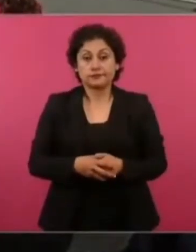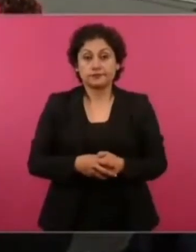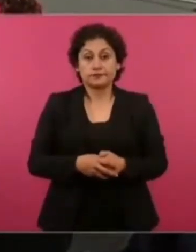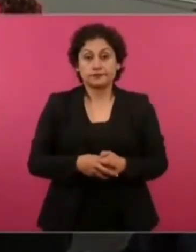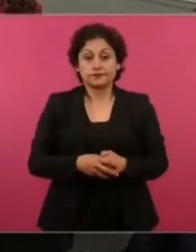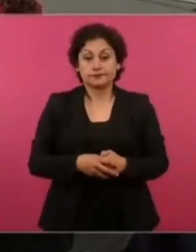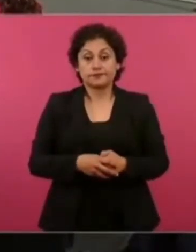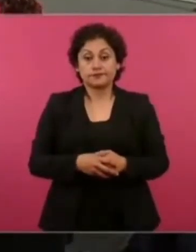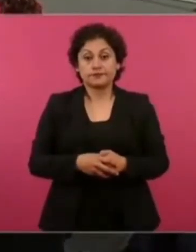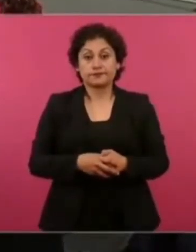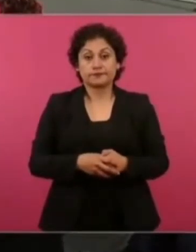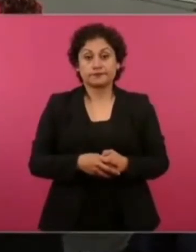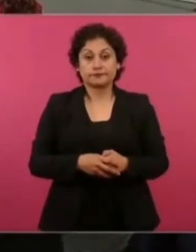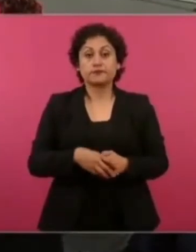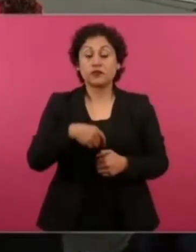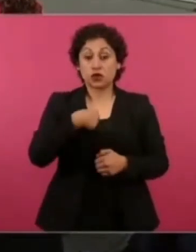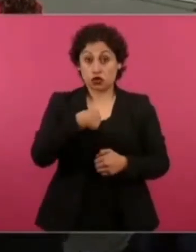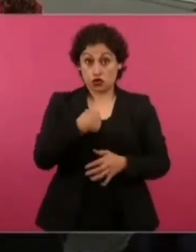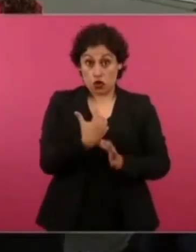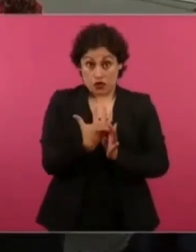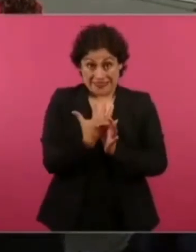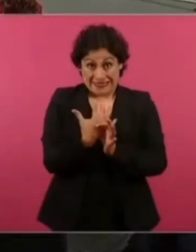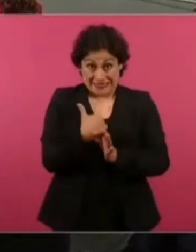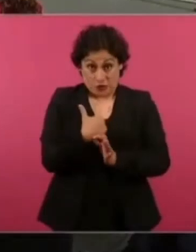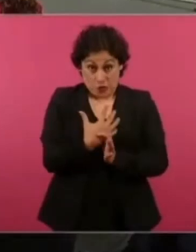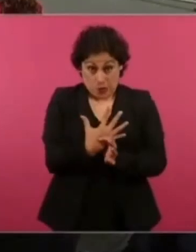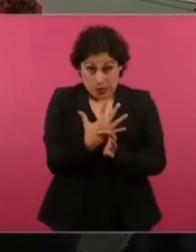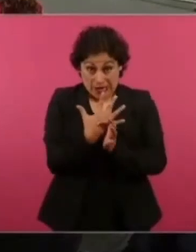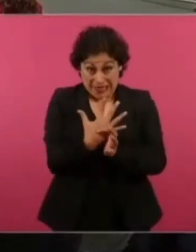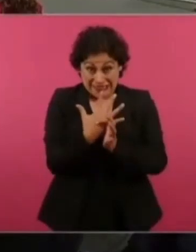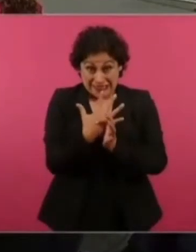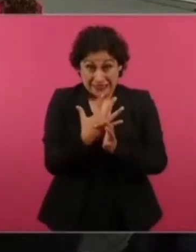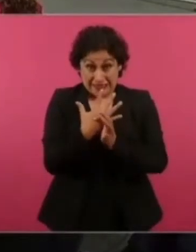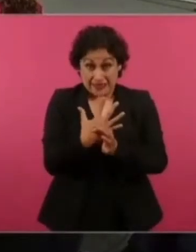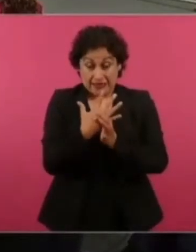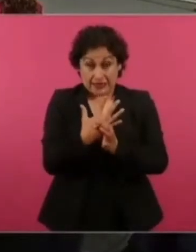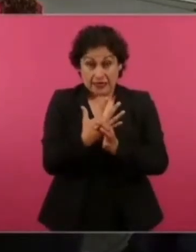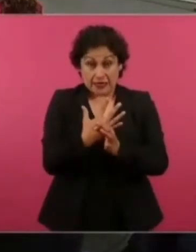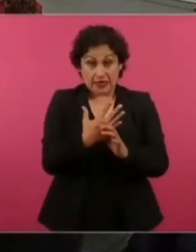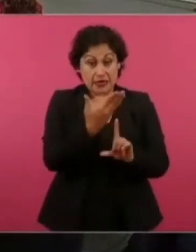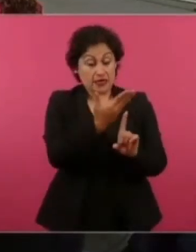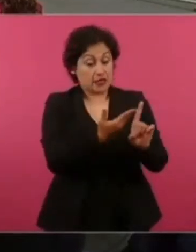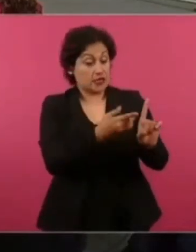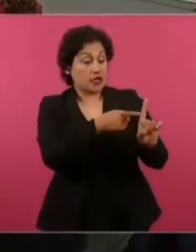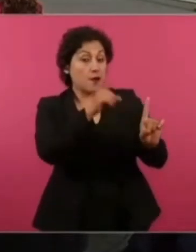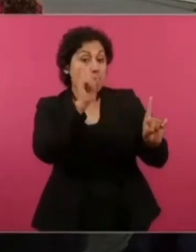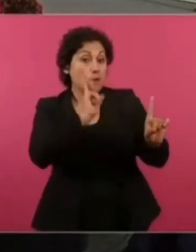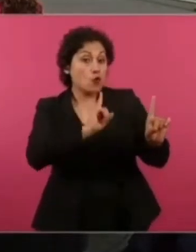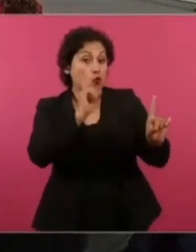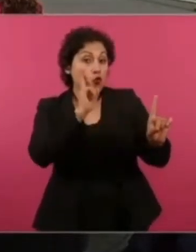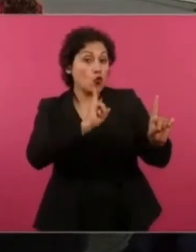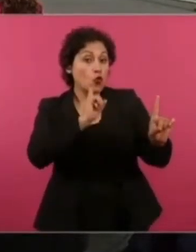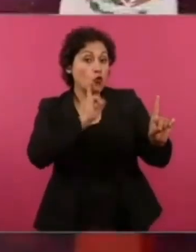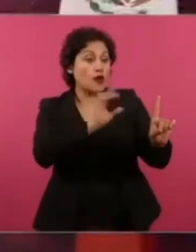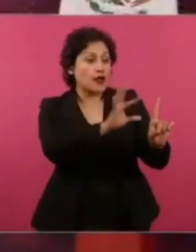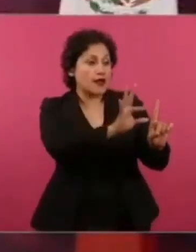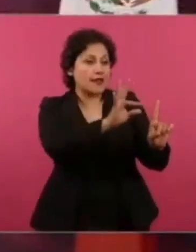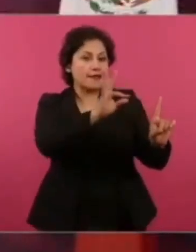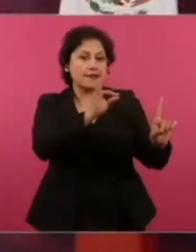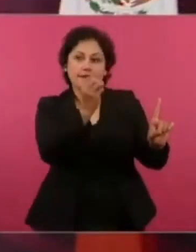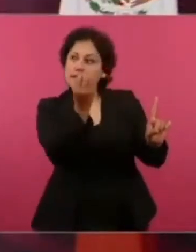Yo dije, fue elegida por un grupo de hombres que la han